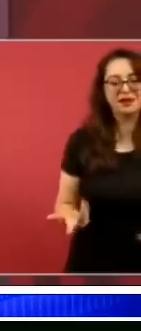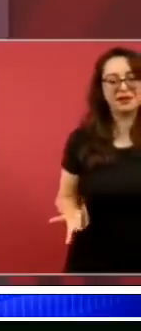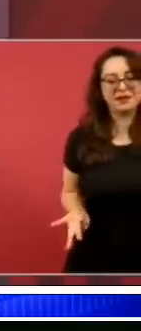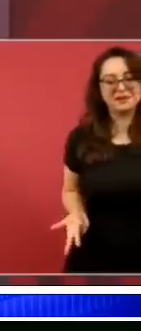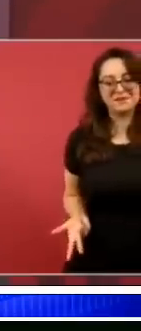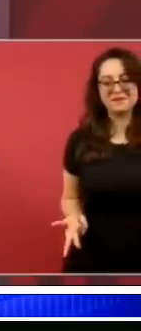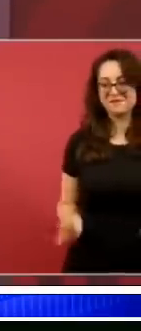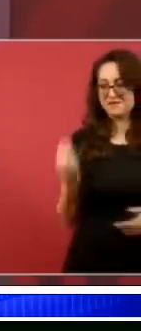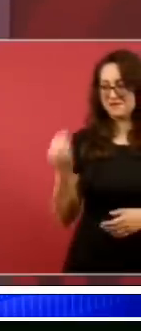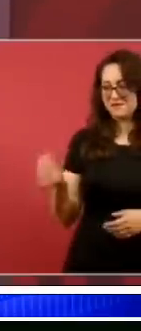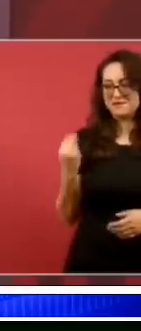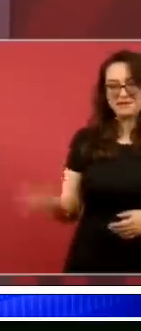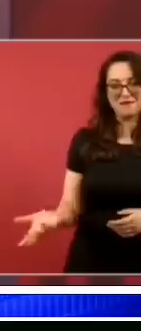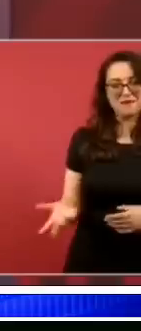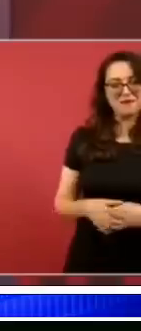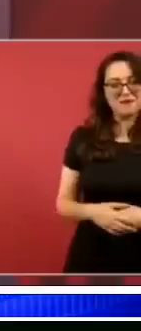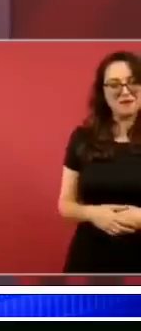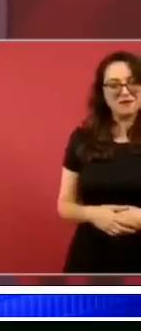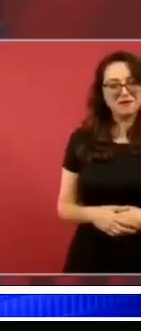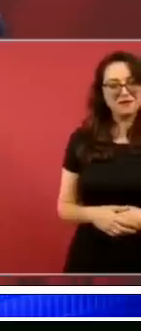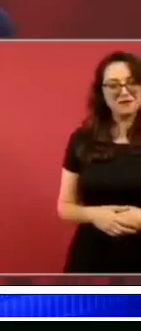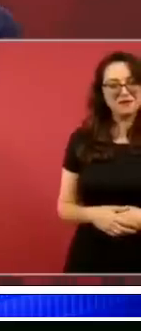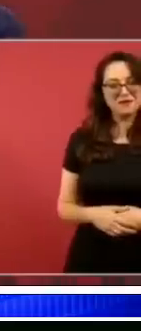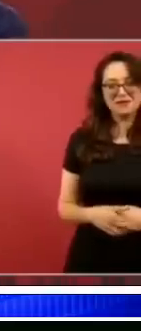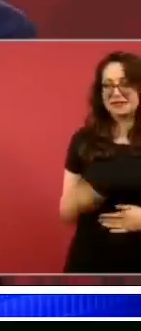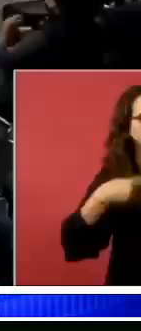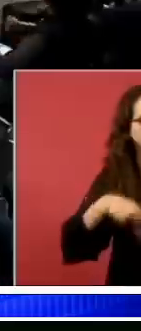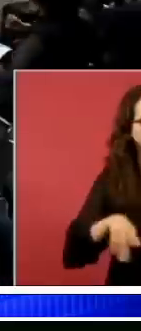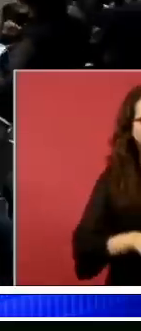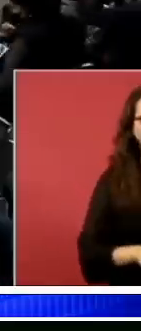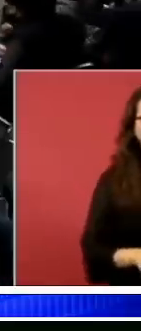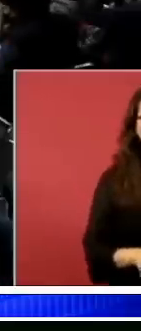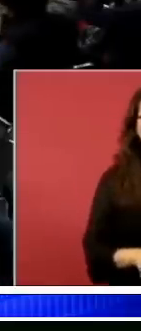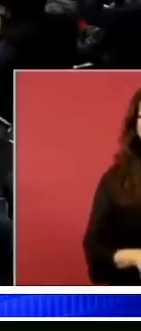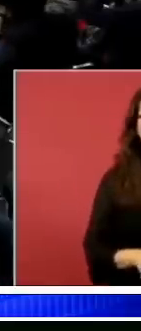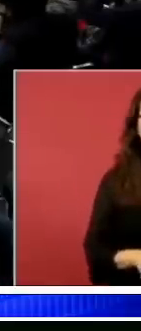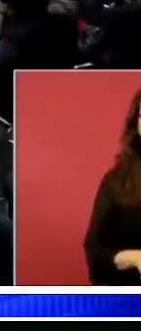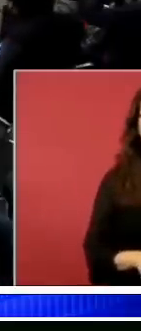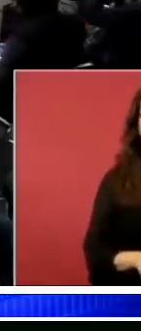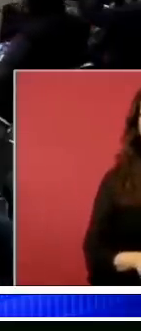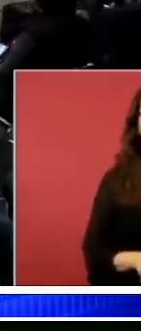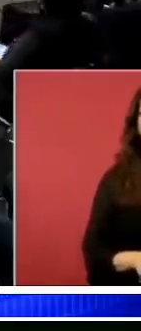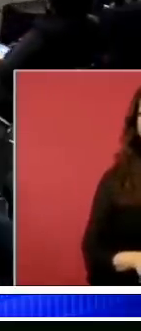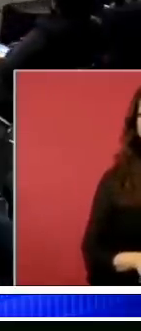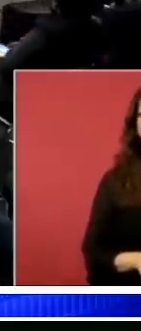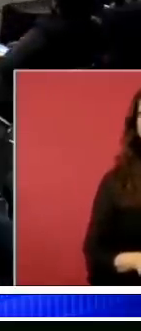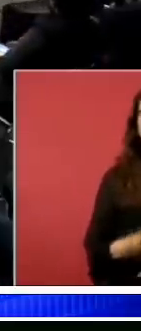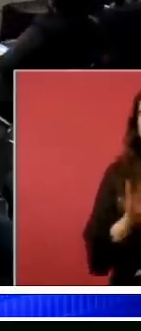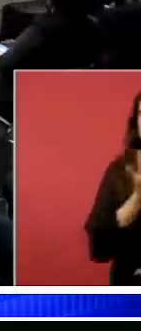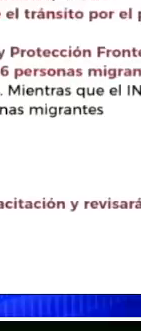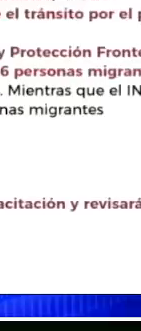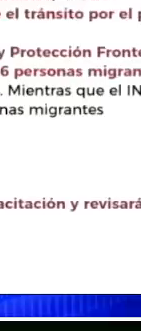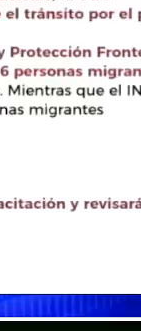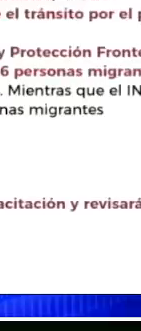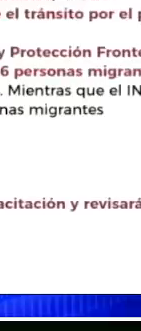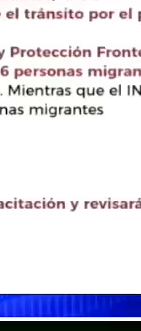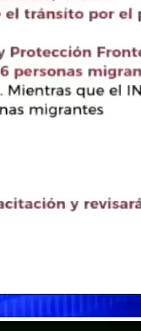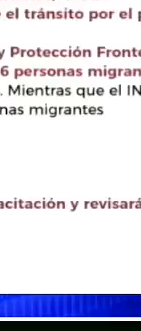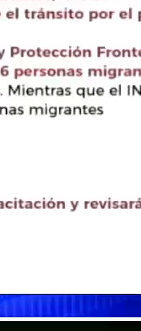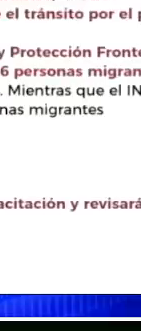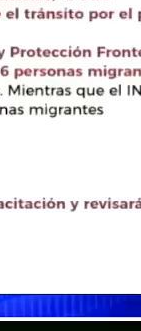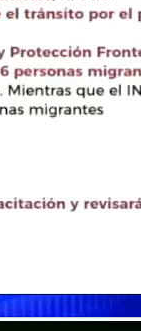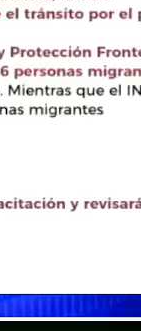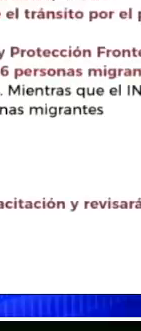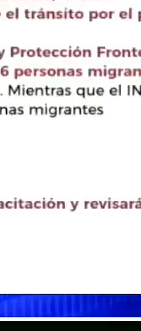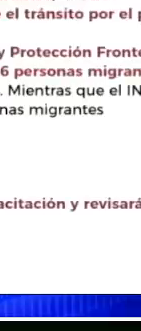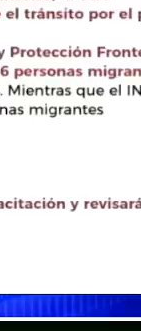habló de la situación que se está dando en Florida, porque en estas últimas horas se ha reportado que cientos, miles de trabajadores migrantes ya